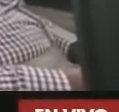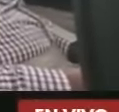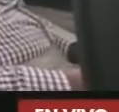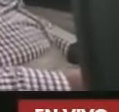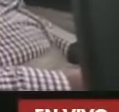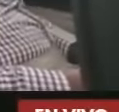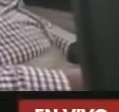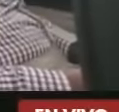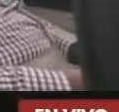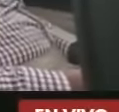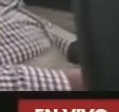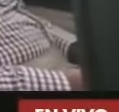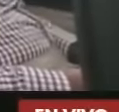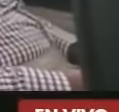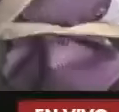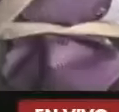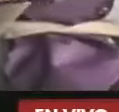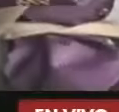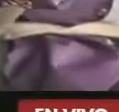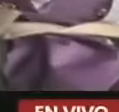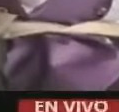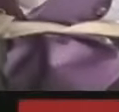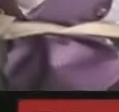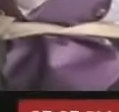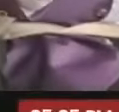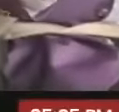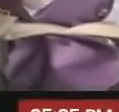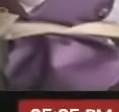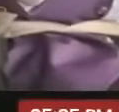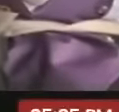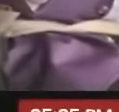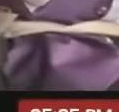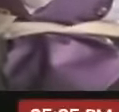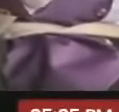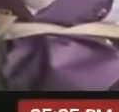¿verdad? Y después, que es la generación de